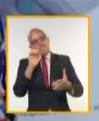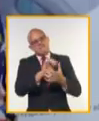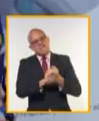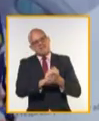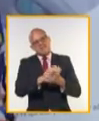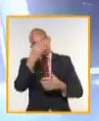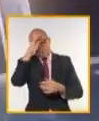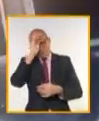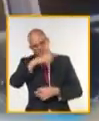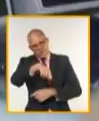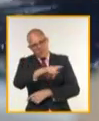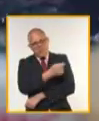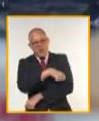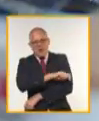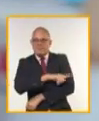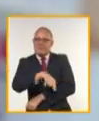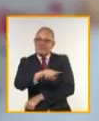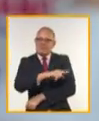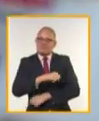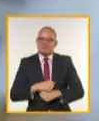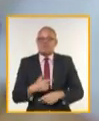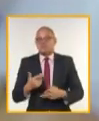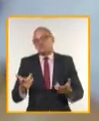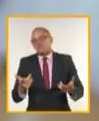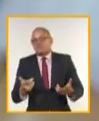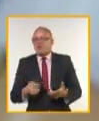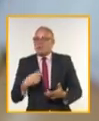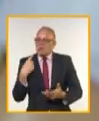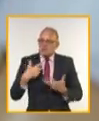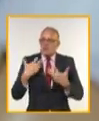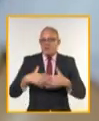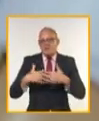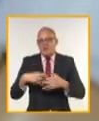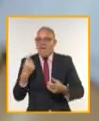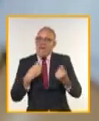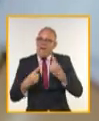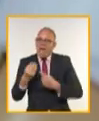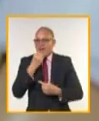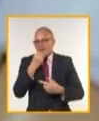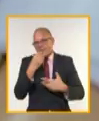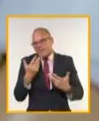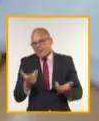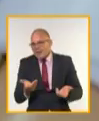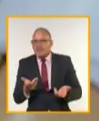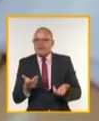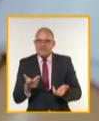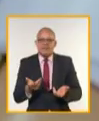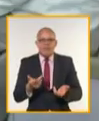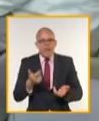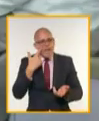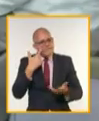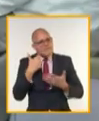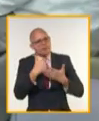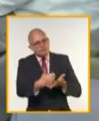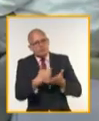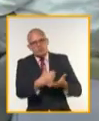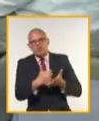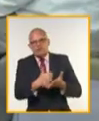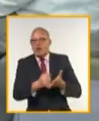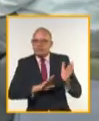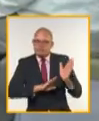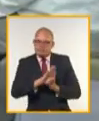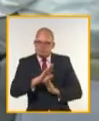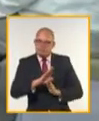pueblo cubano. Entonces, si podemos hacer algunos trabajos para el pueblo cubano en la salud pública,